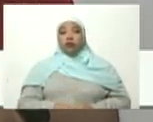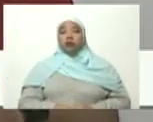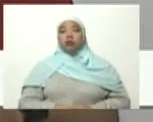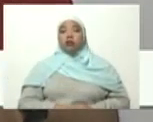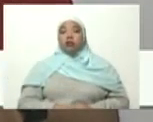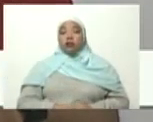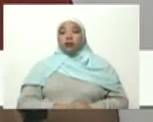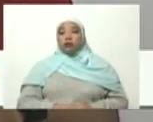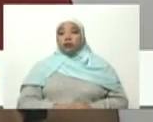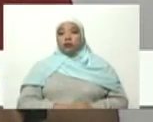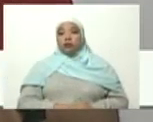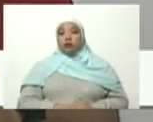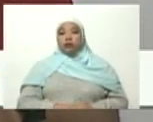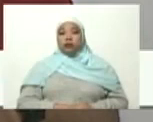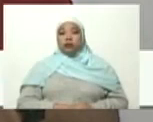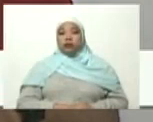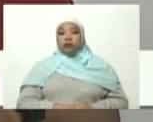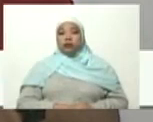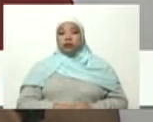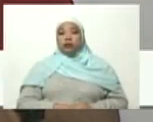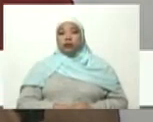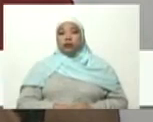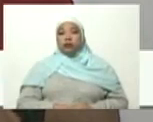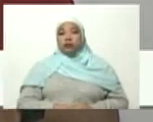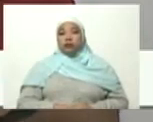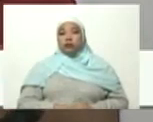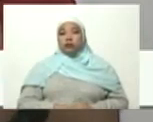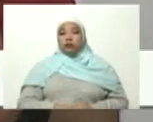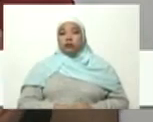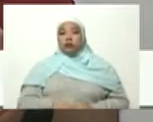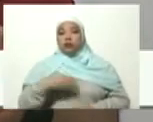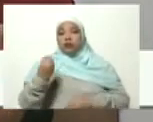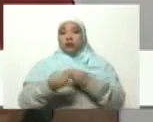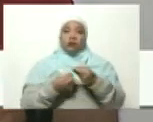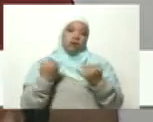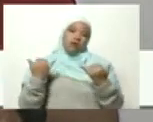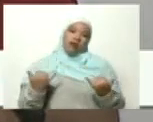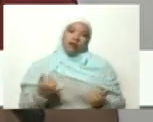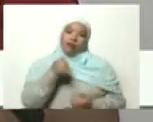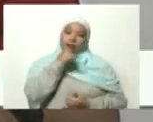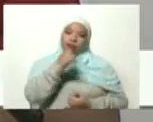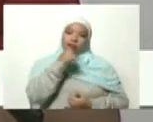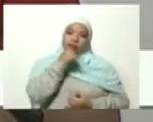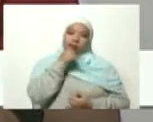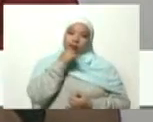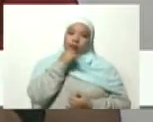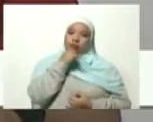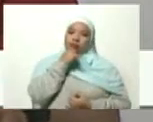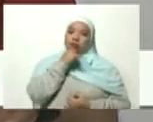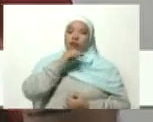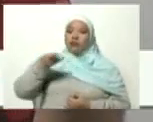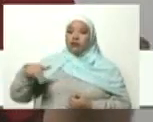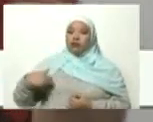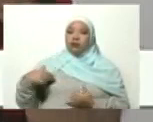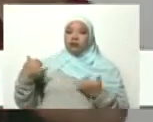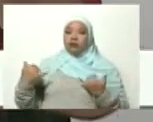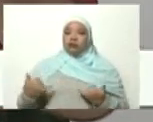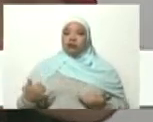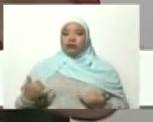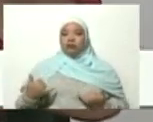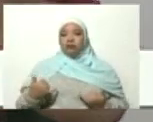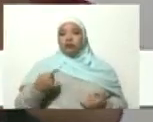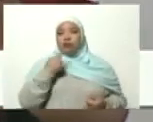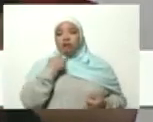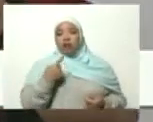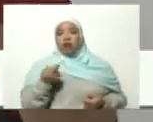Y cada espacio político que tengamos chance de conquistar, iremos por ese espacio político. Aquí algunos nos